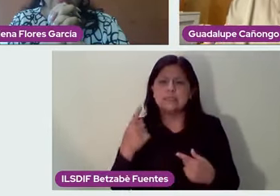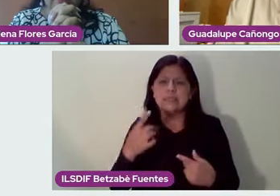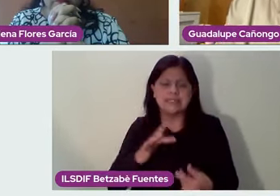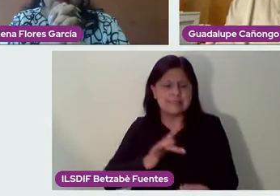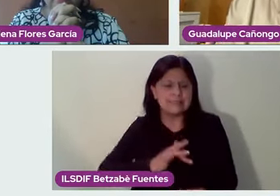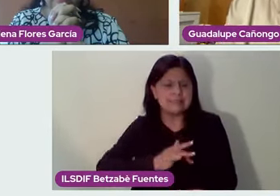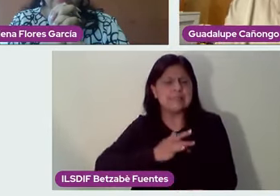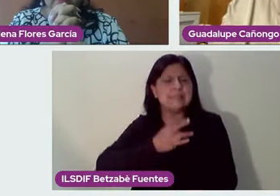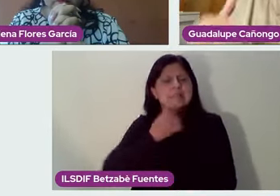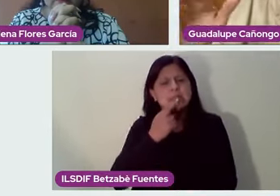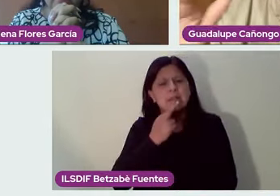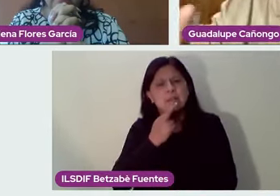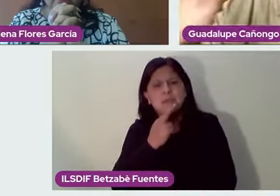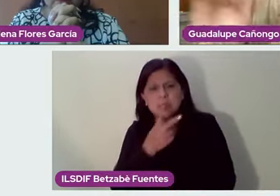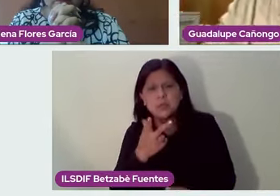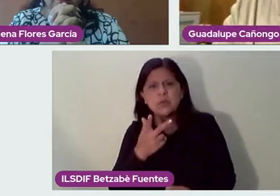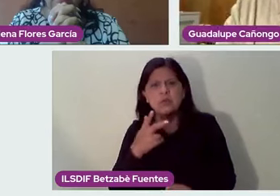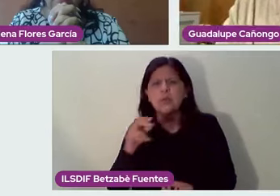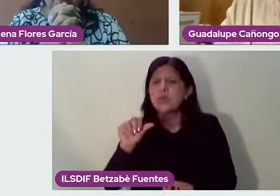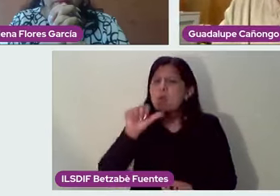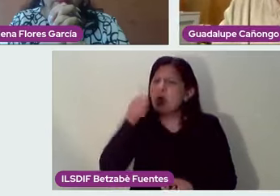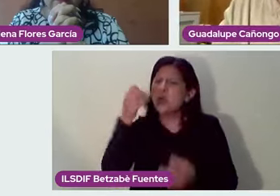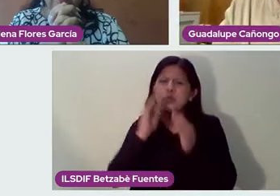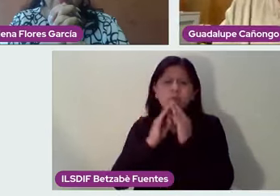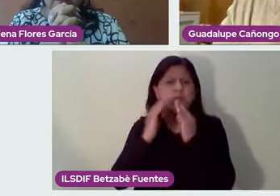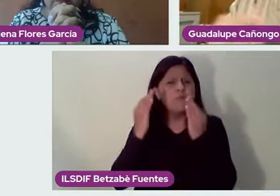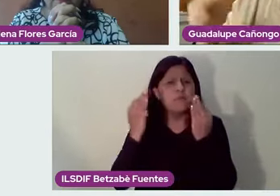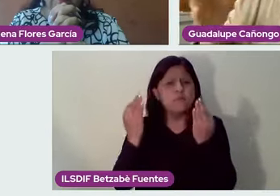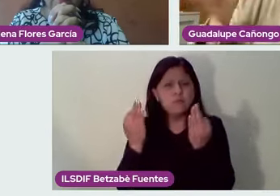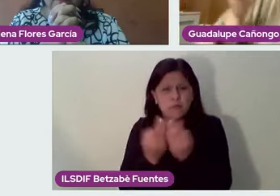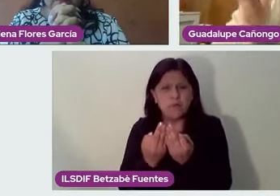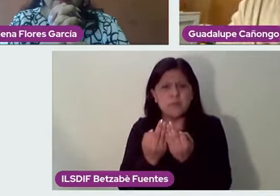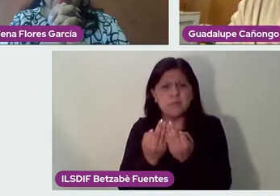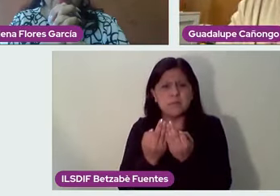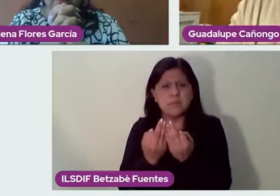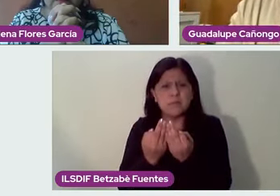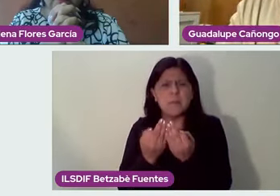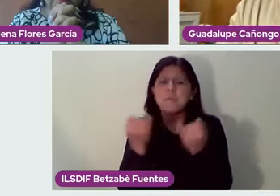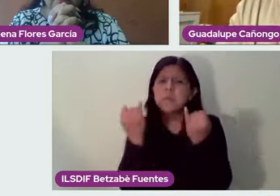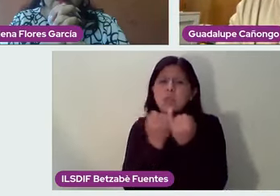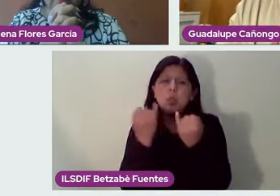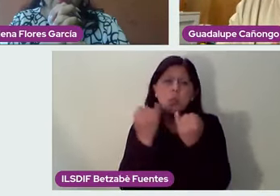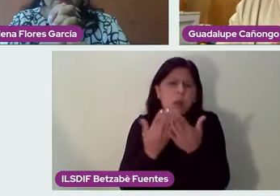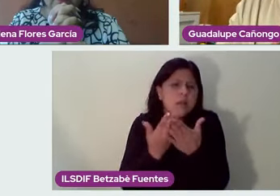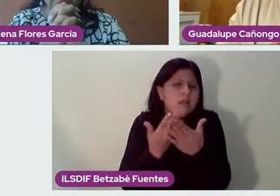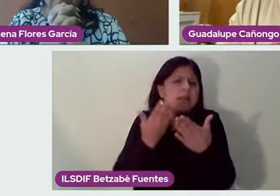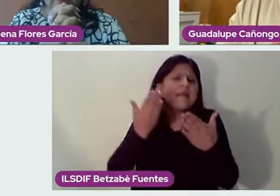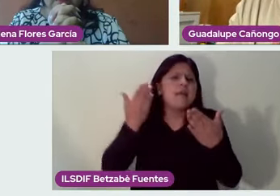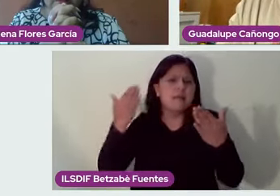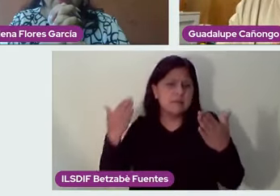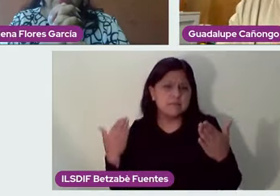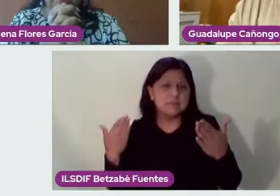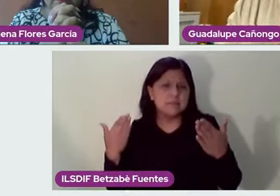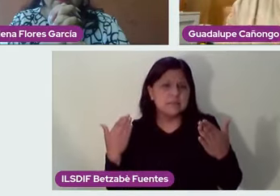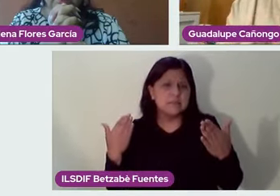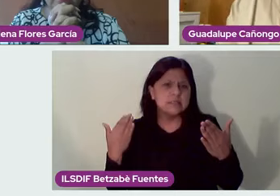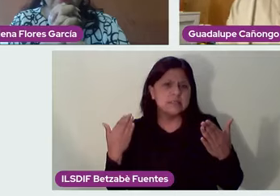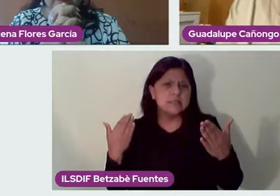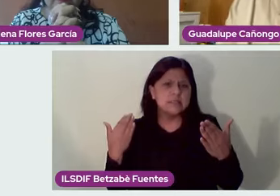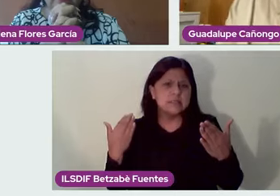cómodo haciendo el trámite como regularmente lo hacía. Porque si no estamos cerrando posibilidades y